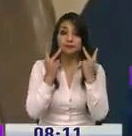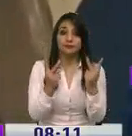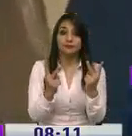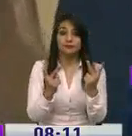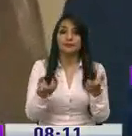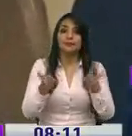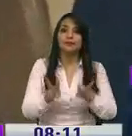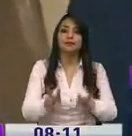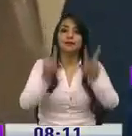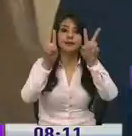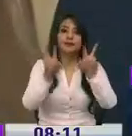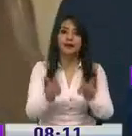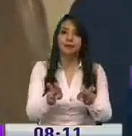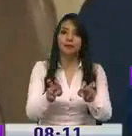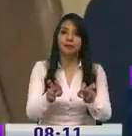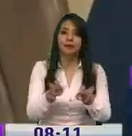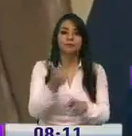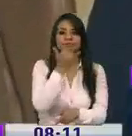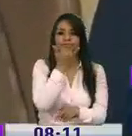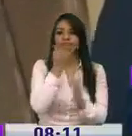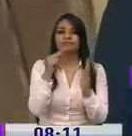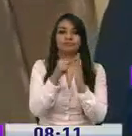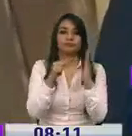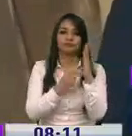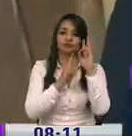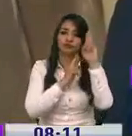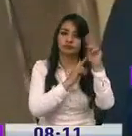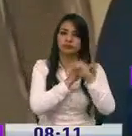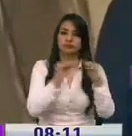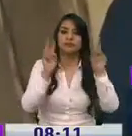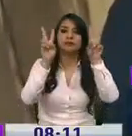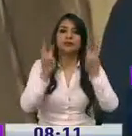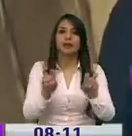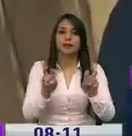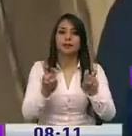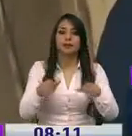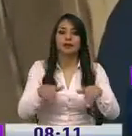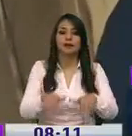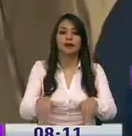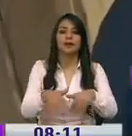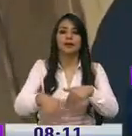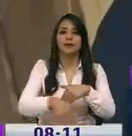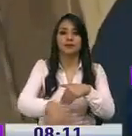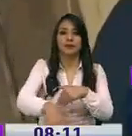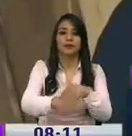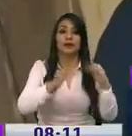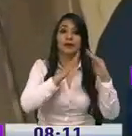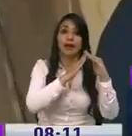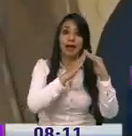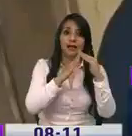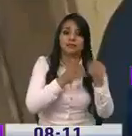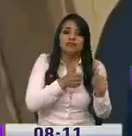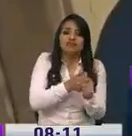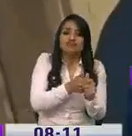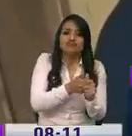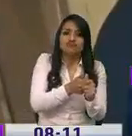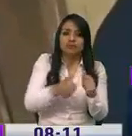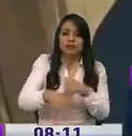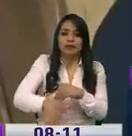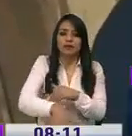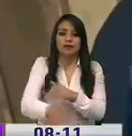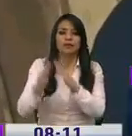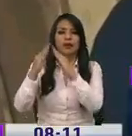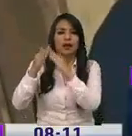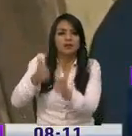hay un tema de que infringen las ordenanzas con respecto al tema del margen superior de quebrada las casas están demasiado pegadas hacia las quebradas y